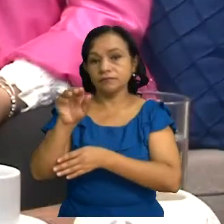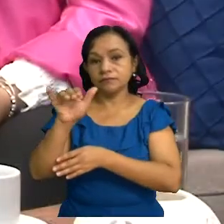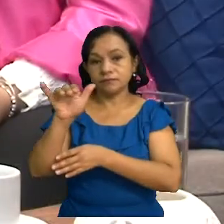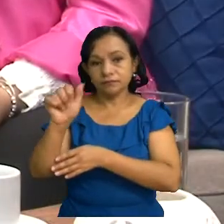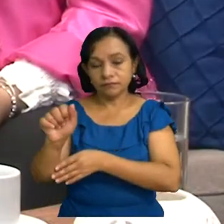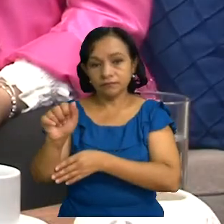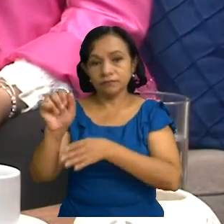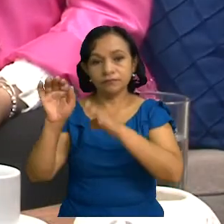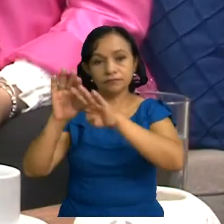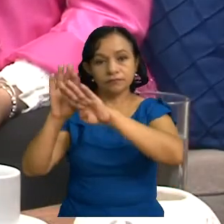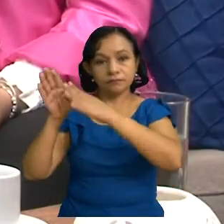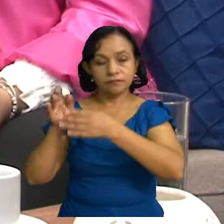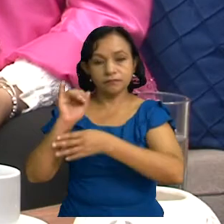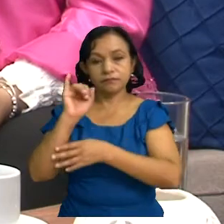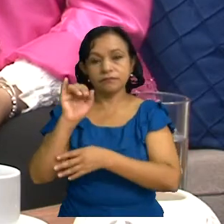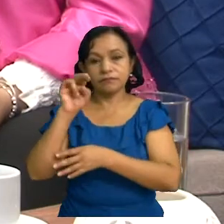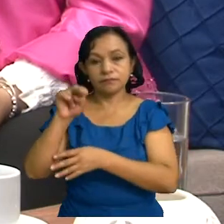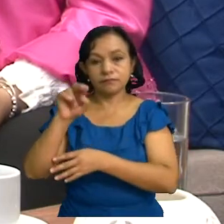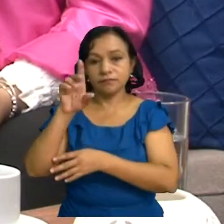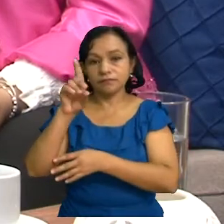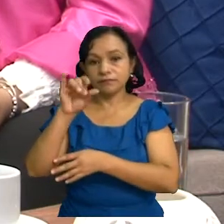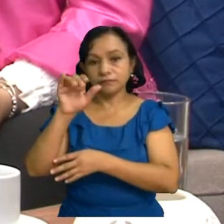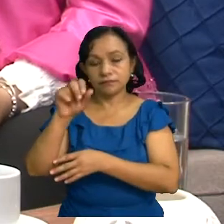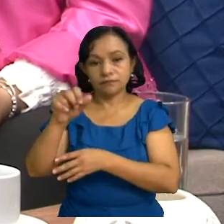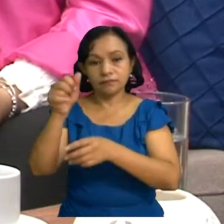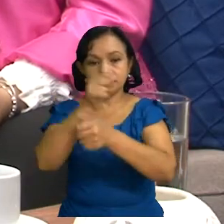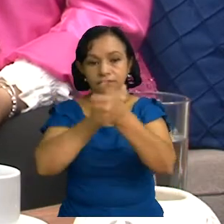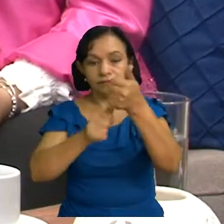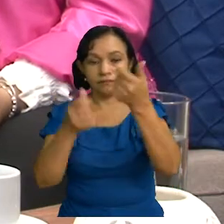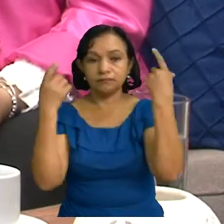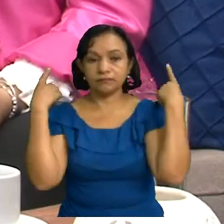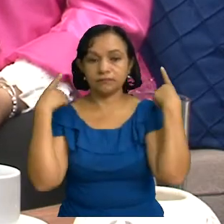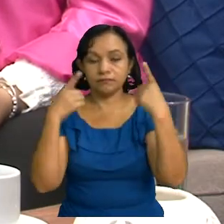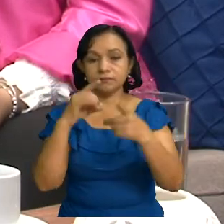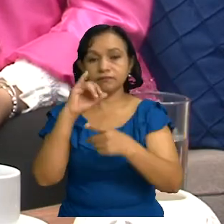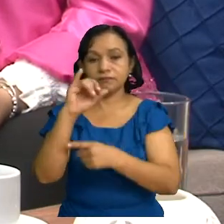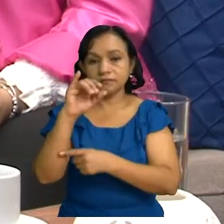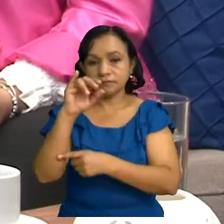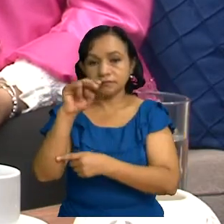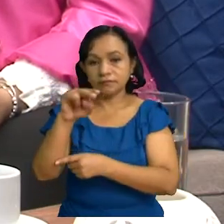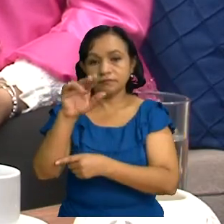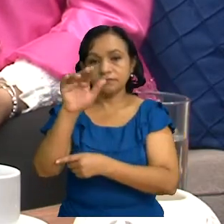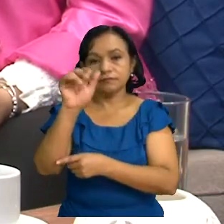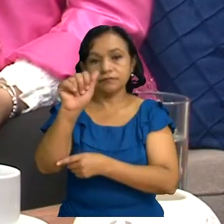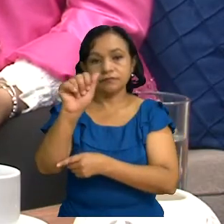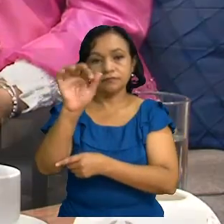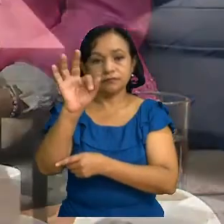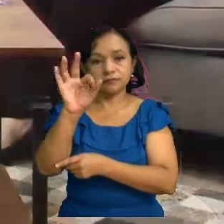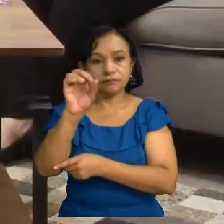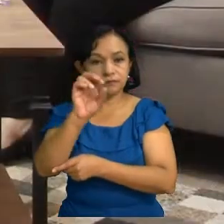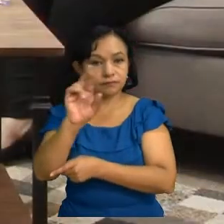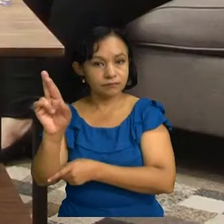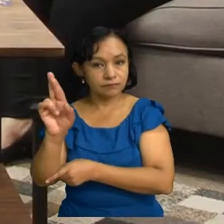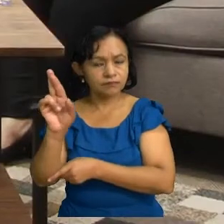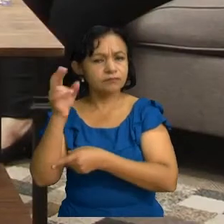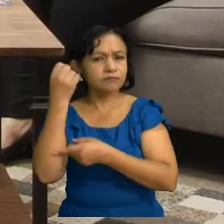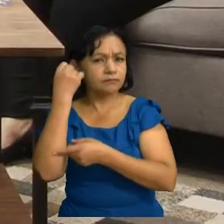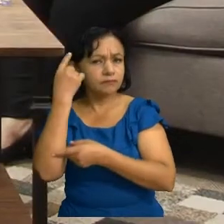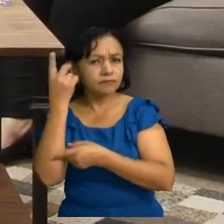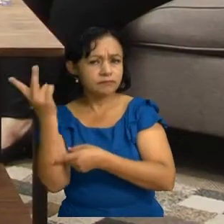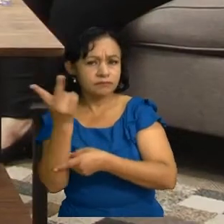ella la compañera indiana fuentes co directora del inah por pues entender un poquito compañera indiana lo que significa el proceso